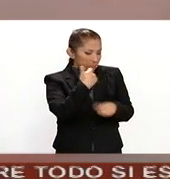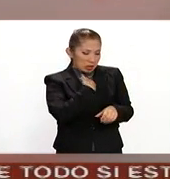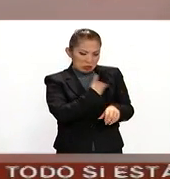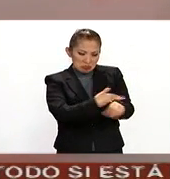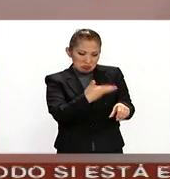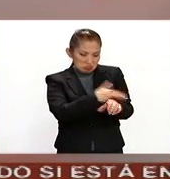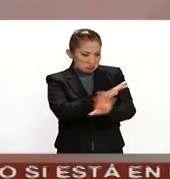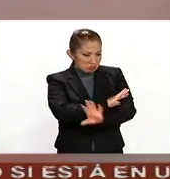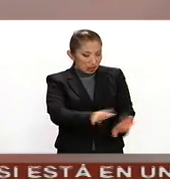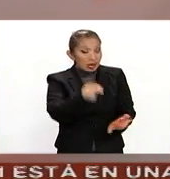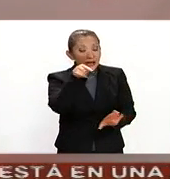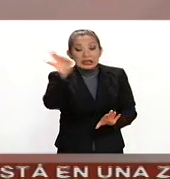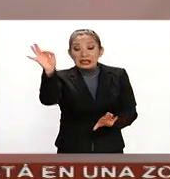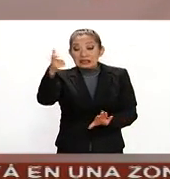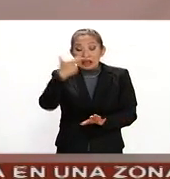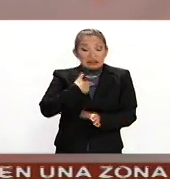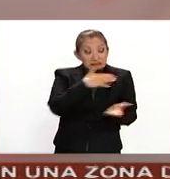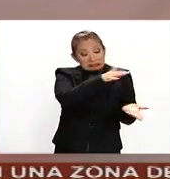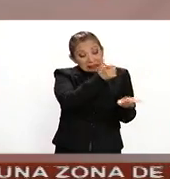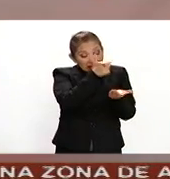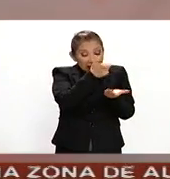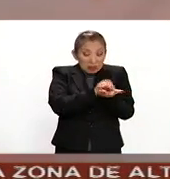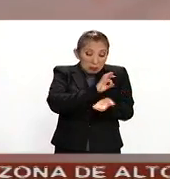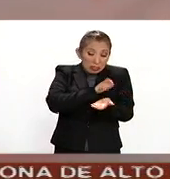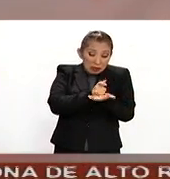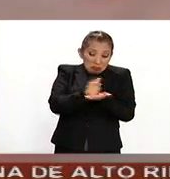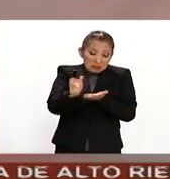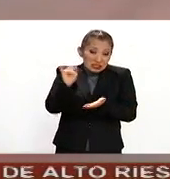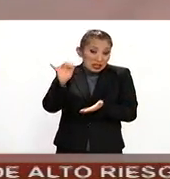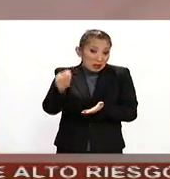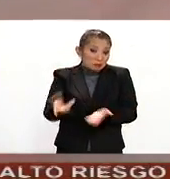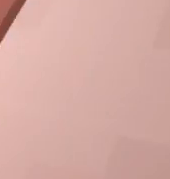bueno, de acuerdo a las posibilidades económicas, vamos a ver si les podemos pagar o no.